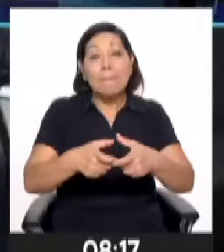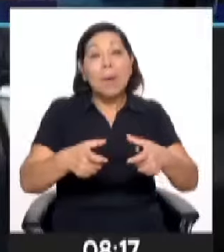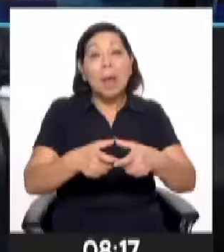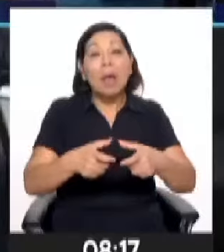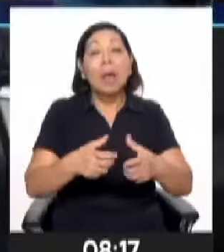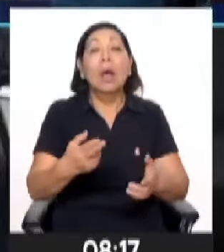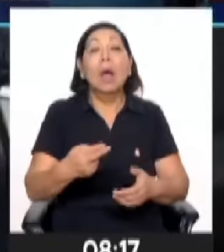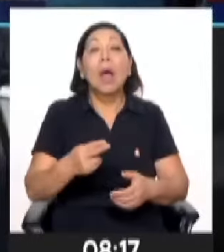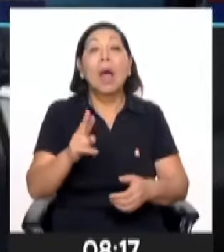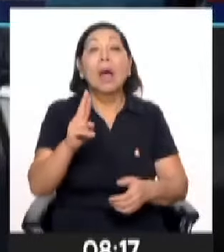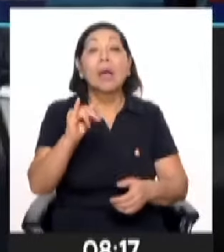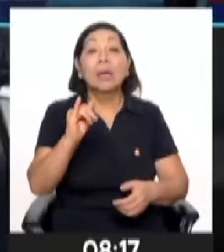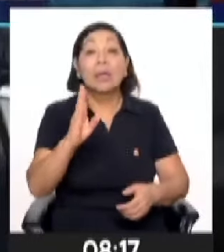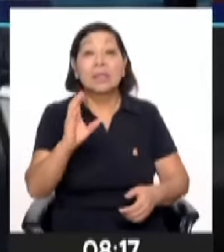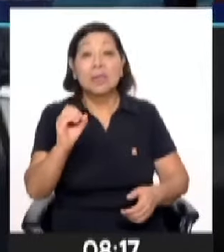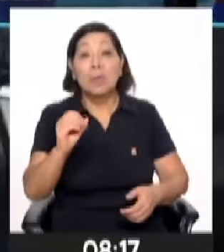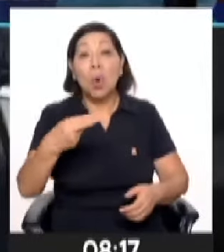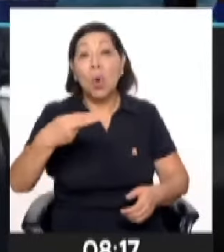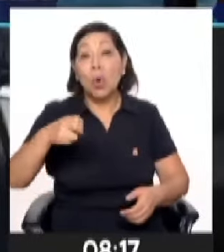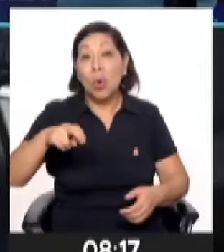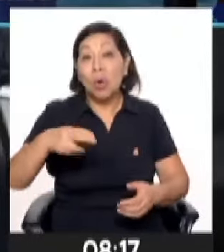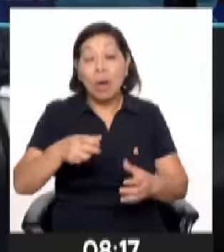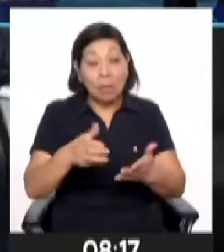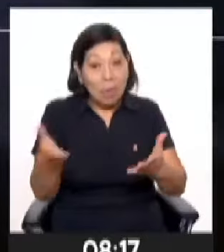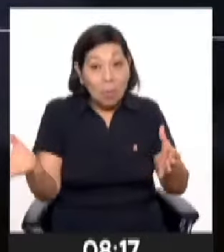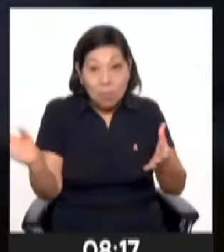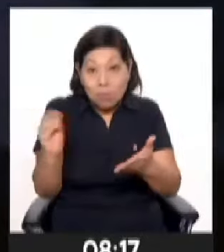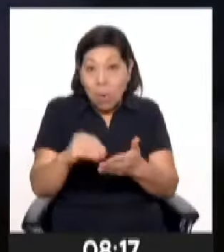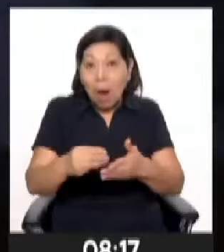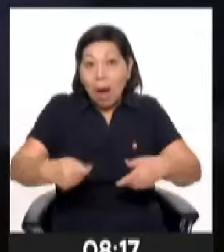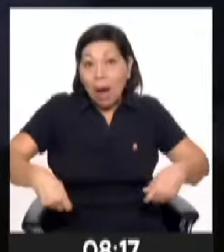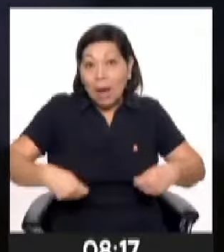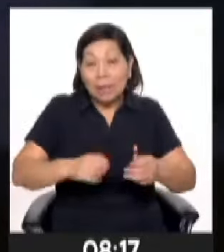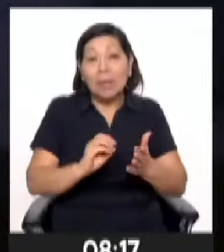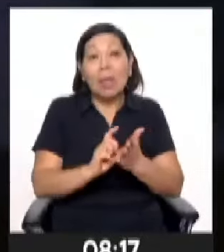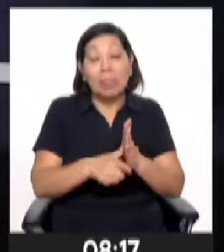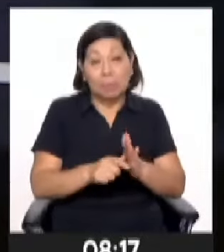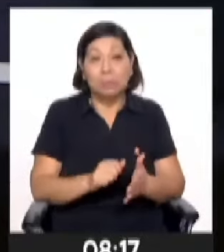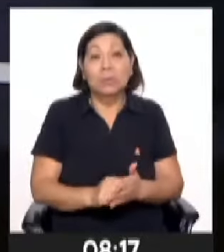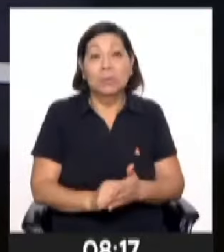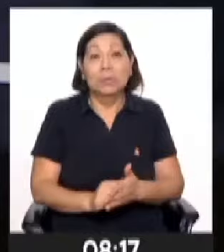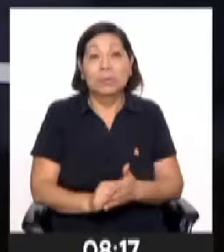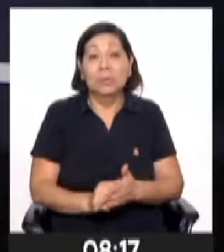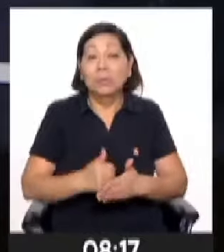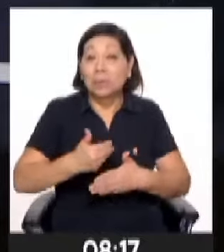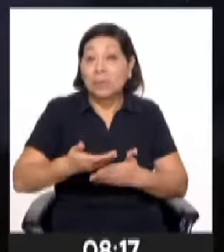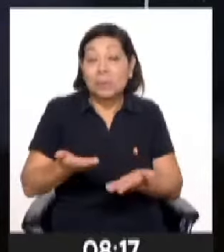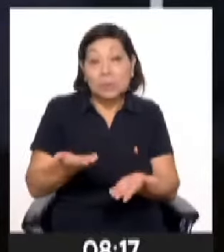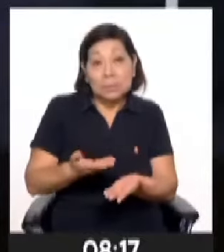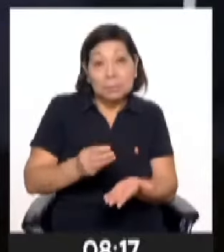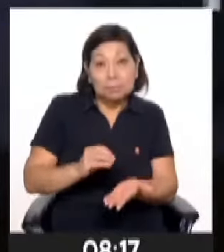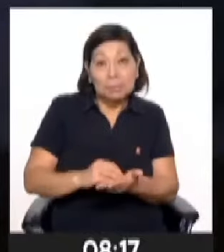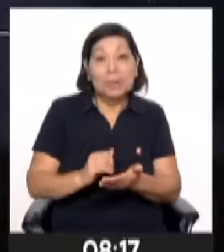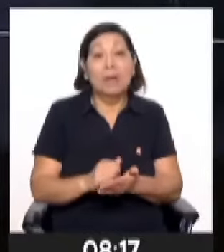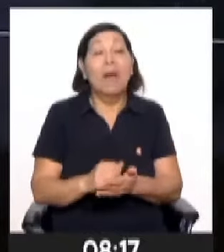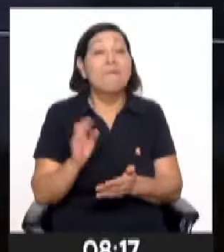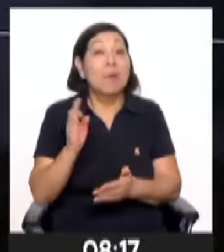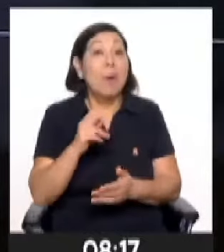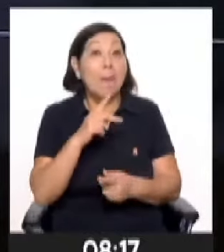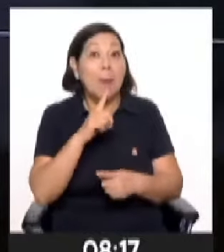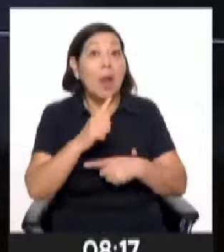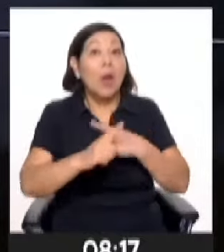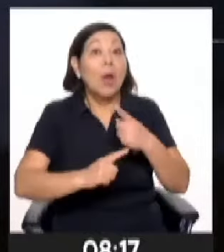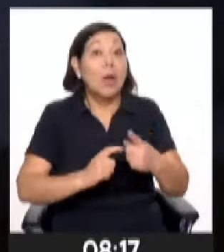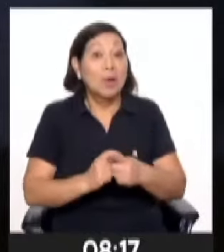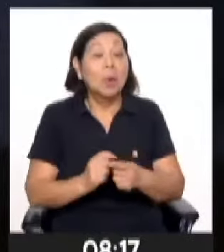puedes deducir o considerar para un paquete, hay una bolsa grande de gastos que después van a generar un recálculo en febrero o marzo del